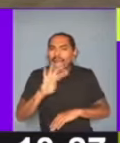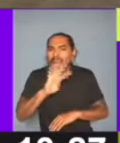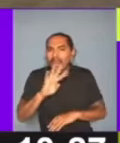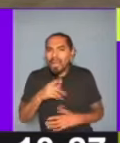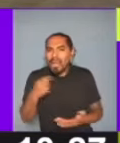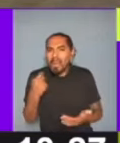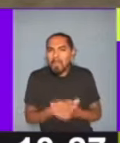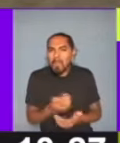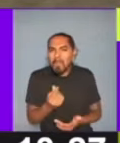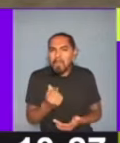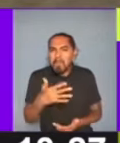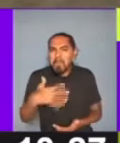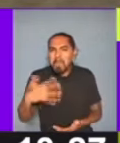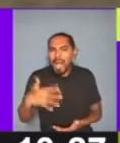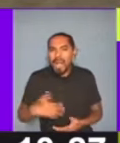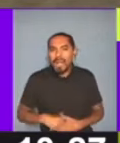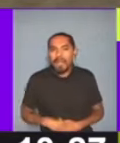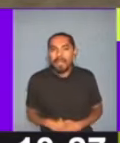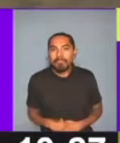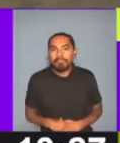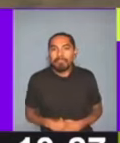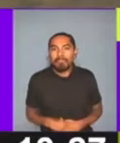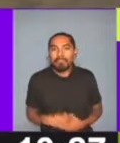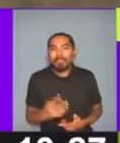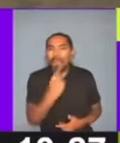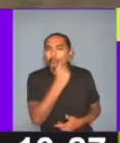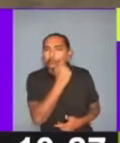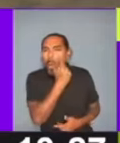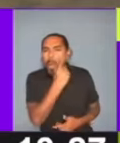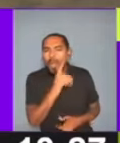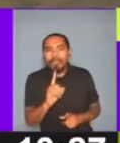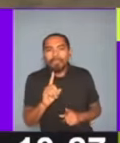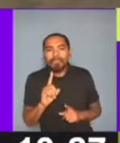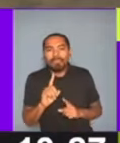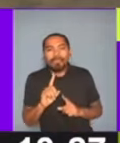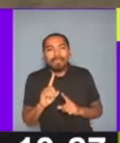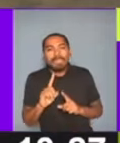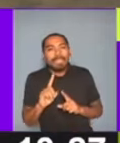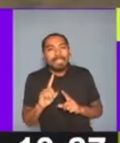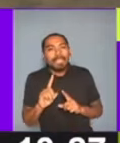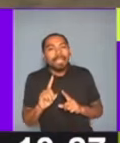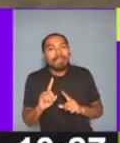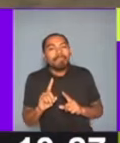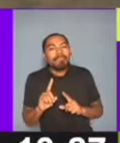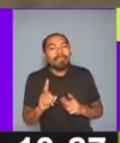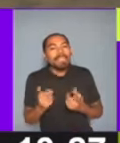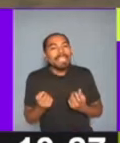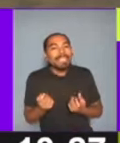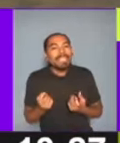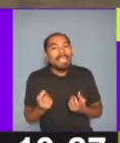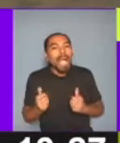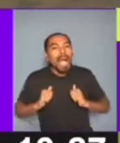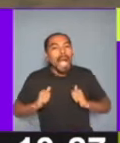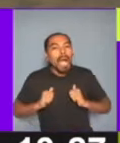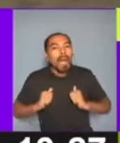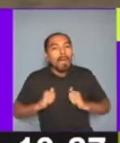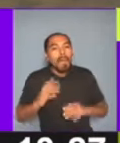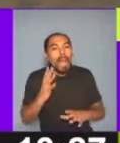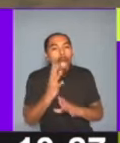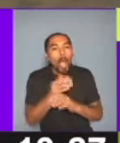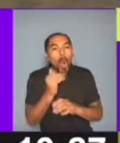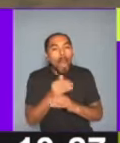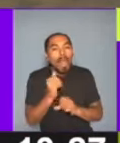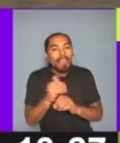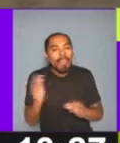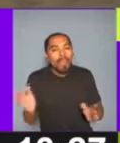tan complicado. Jorge, no tenemos que esperar entonces que levanten la medida, porque hay mucha gente que tiene actividades para la tarde, no